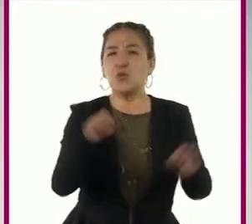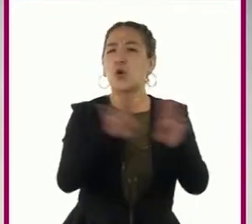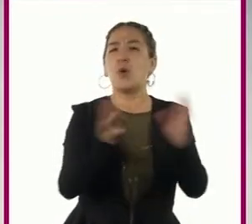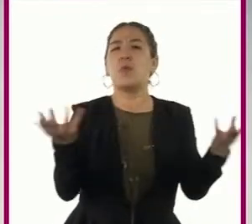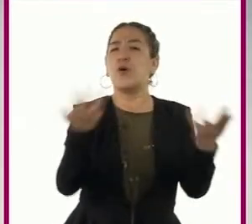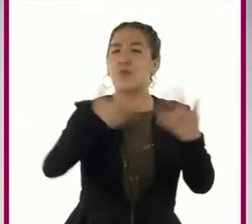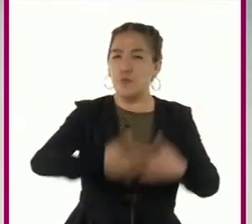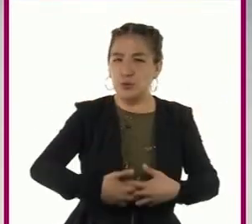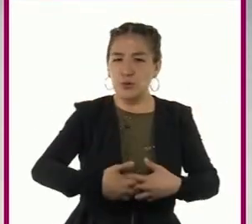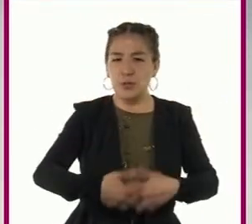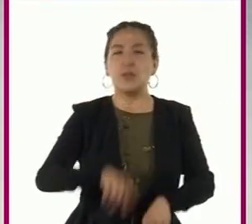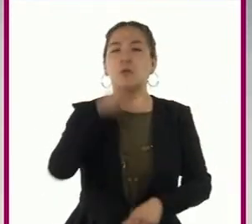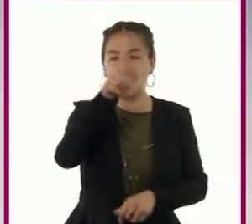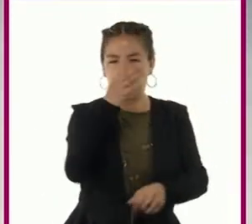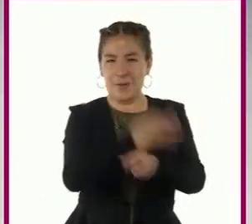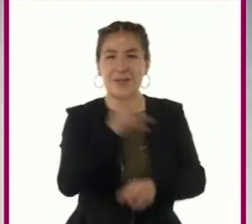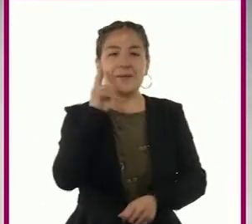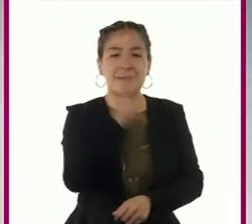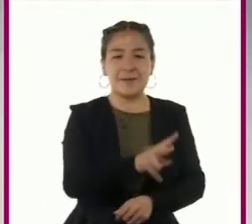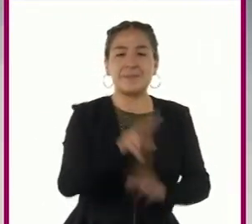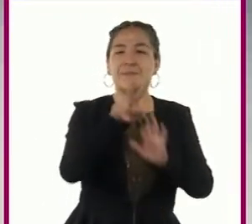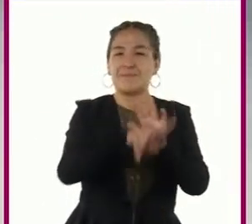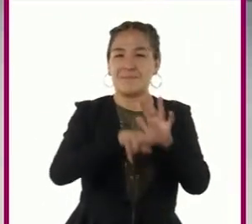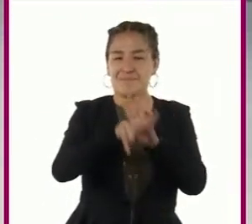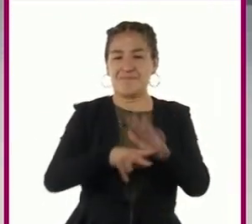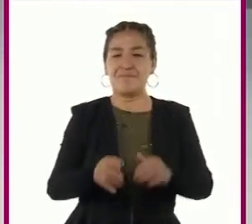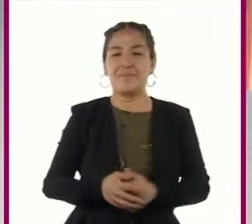funcionan? Enterémonos. Corre video.